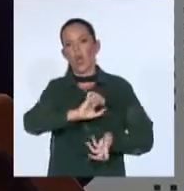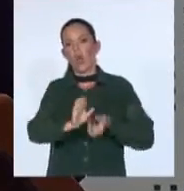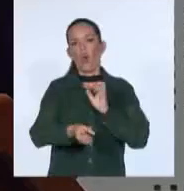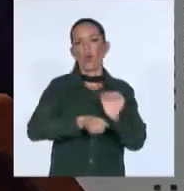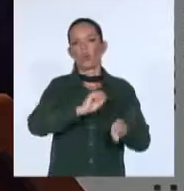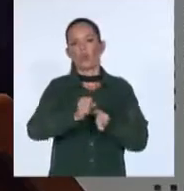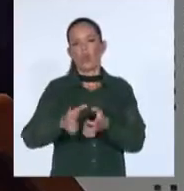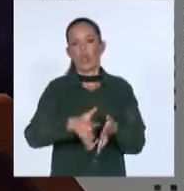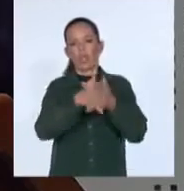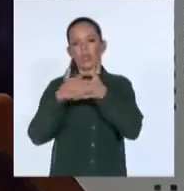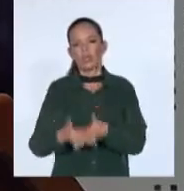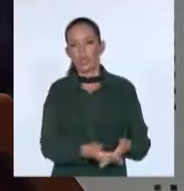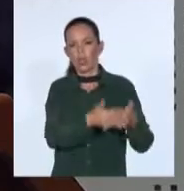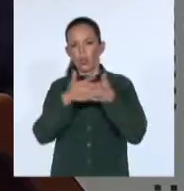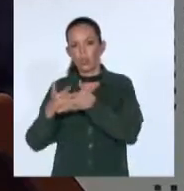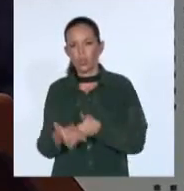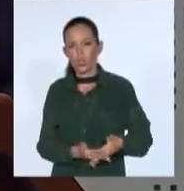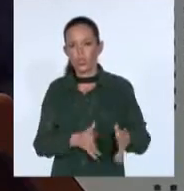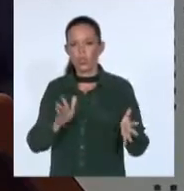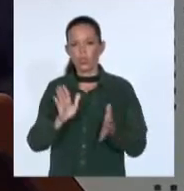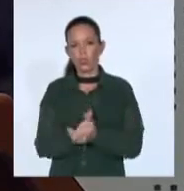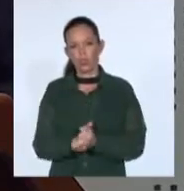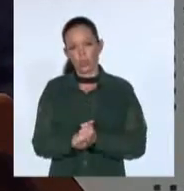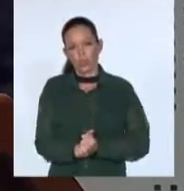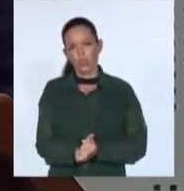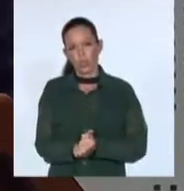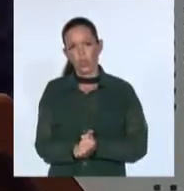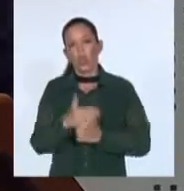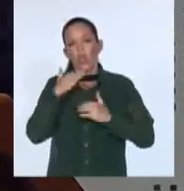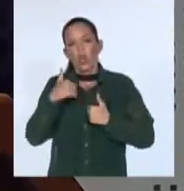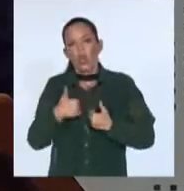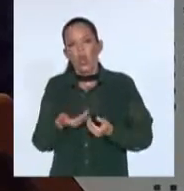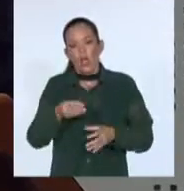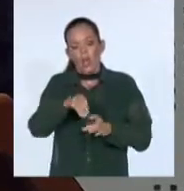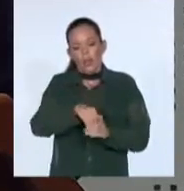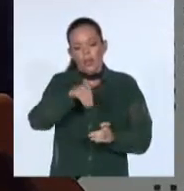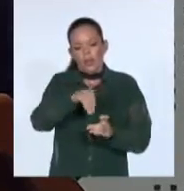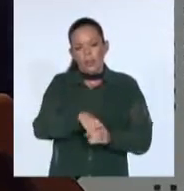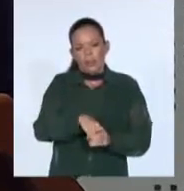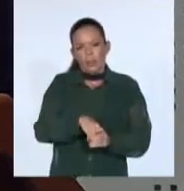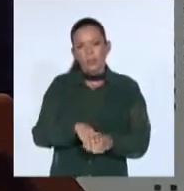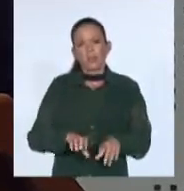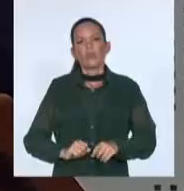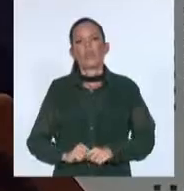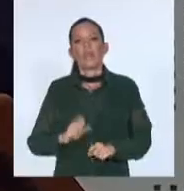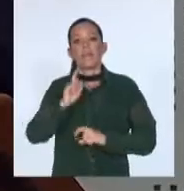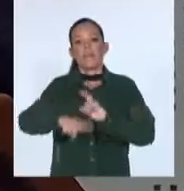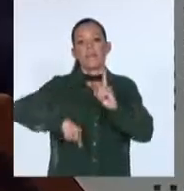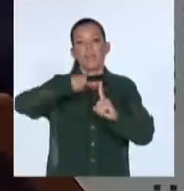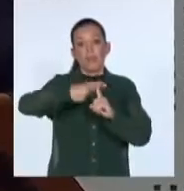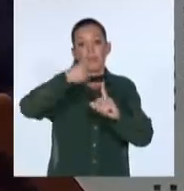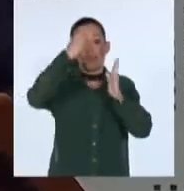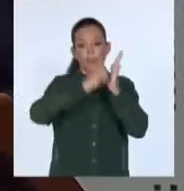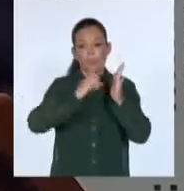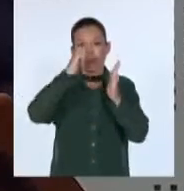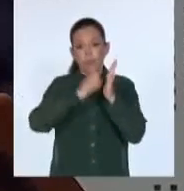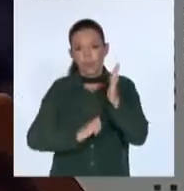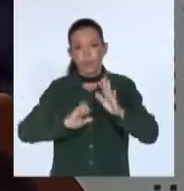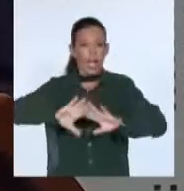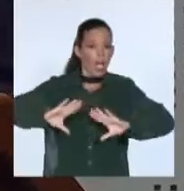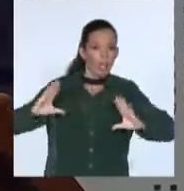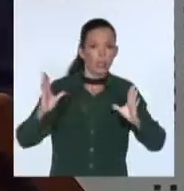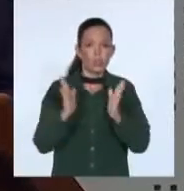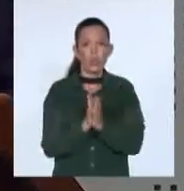norteamericano a través de su Reserva Federal y encima aplique tasas de sobrecargo que padecen países